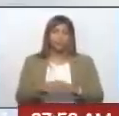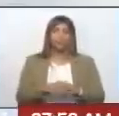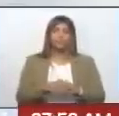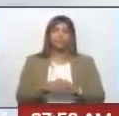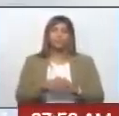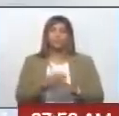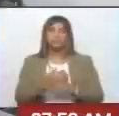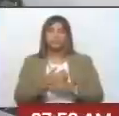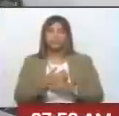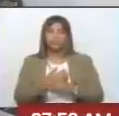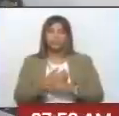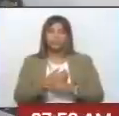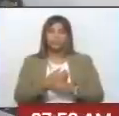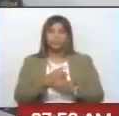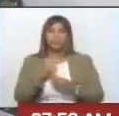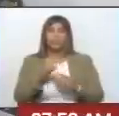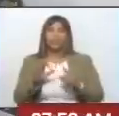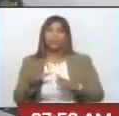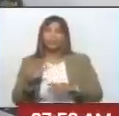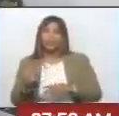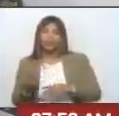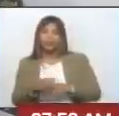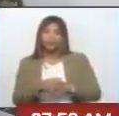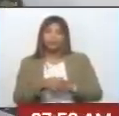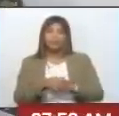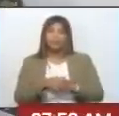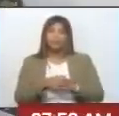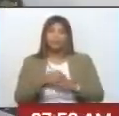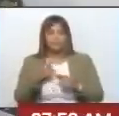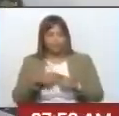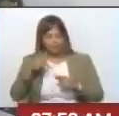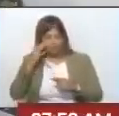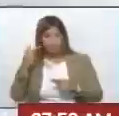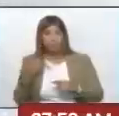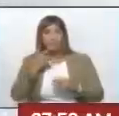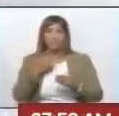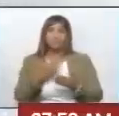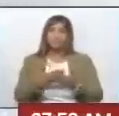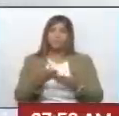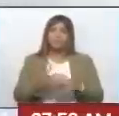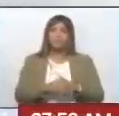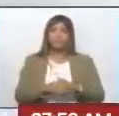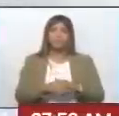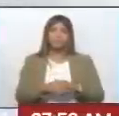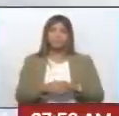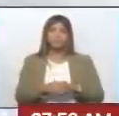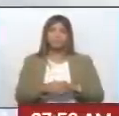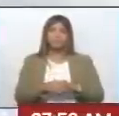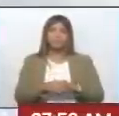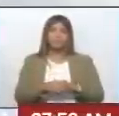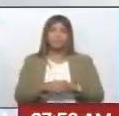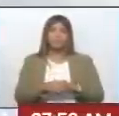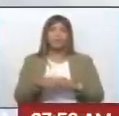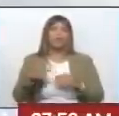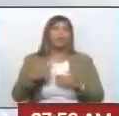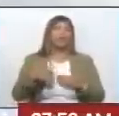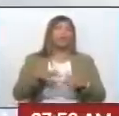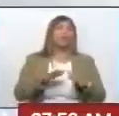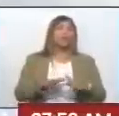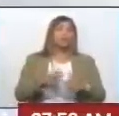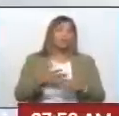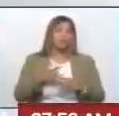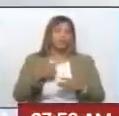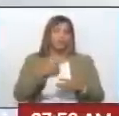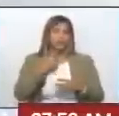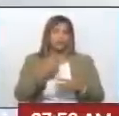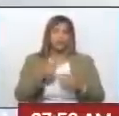votos. 94. Sí. 194, son 190. Imagínate. Y piden, y lo que se pide es que suspenda el bloqueo por el